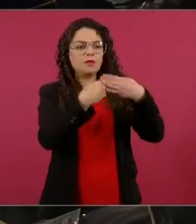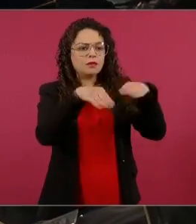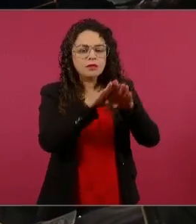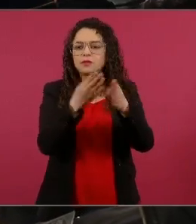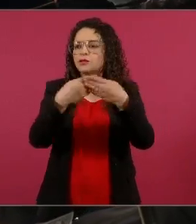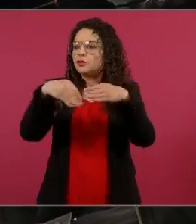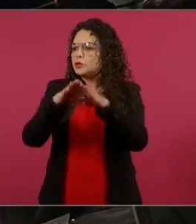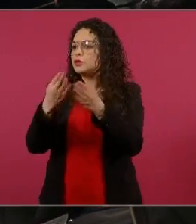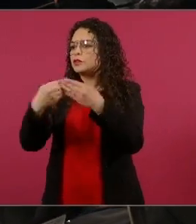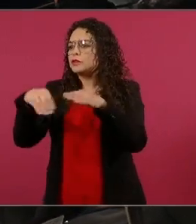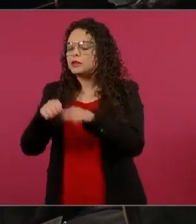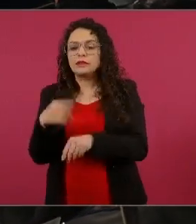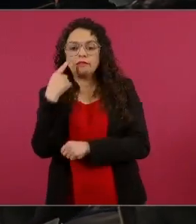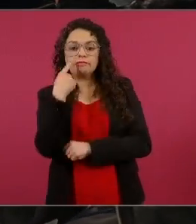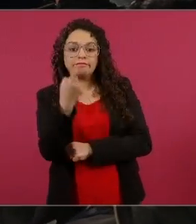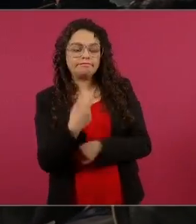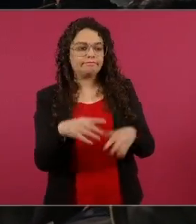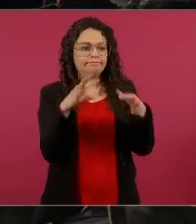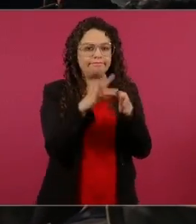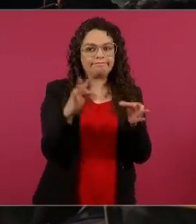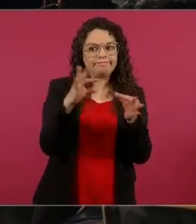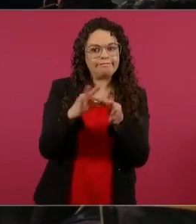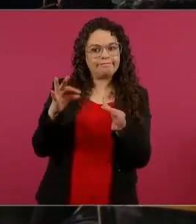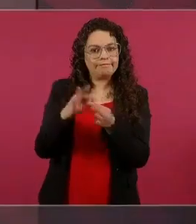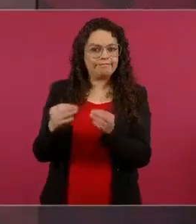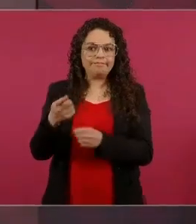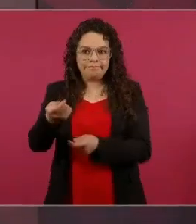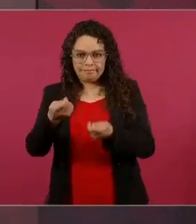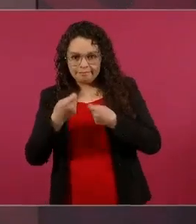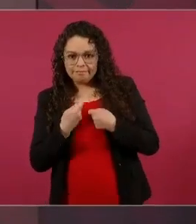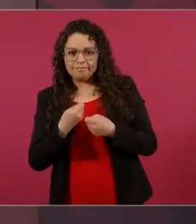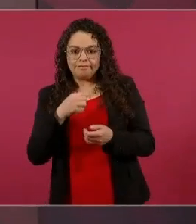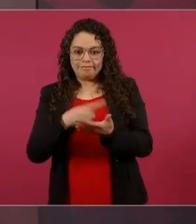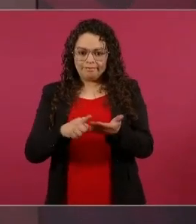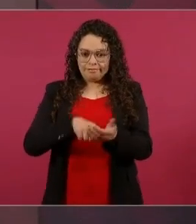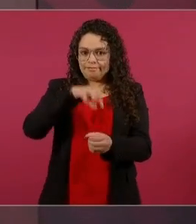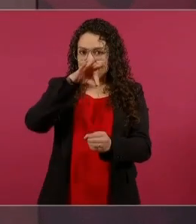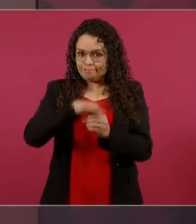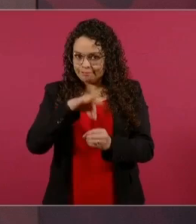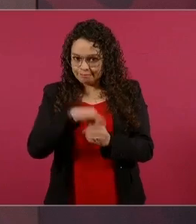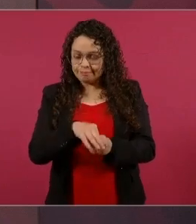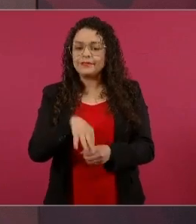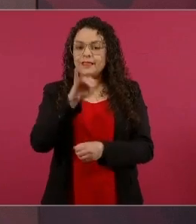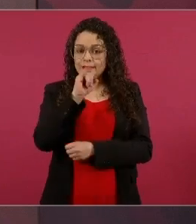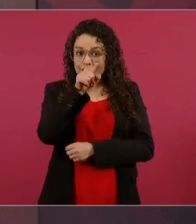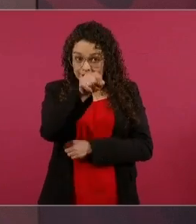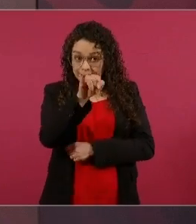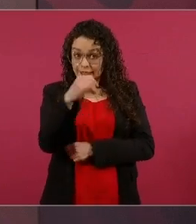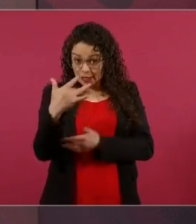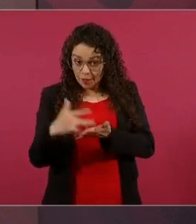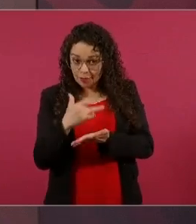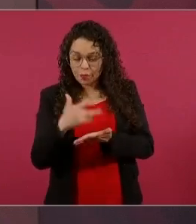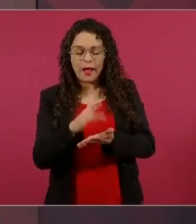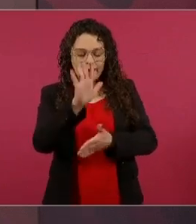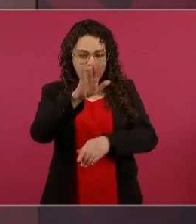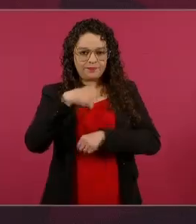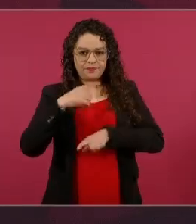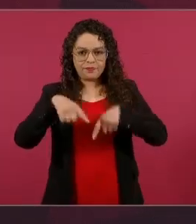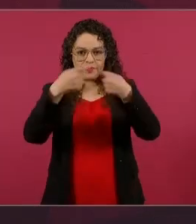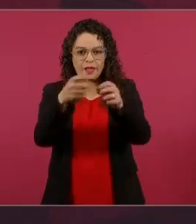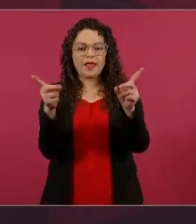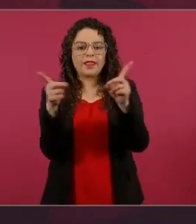apuntar hacer las listas te vamos a dar tu despensa tu frijol